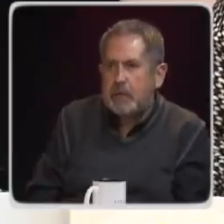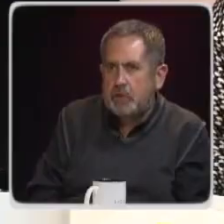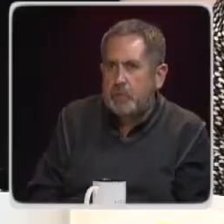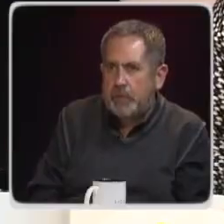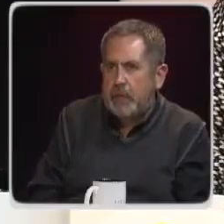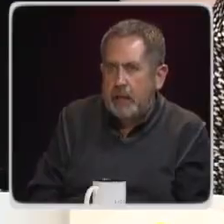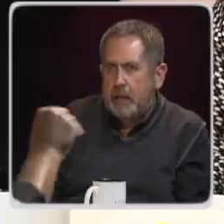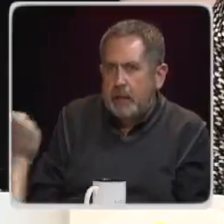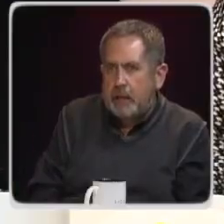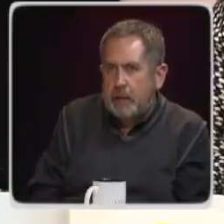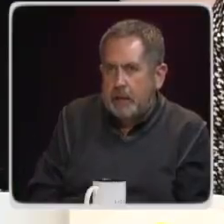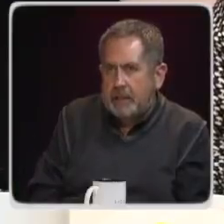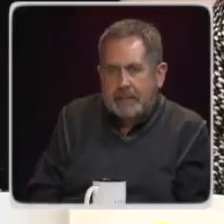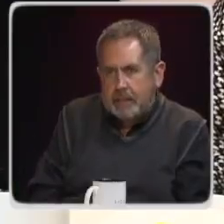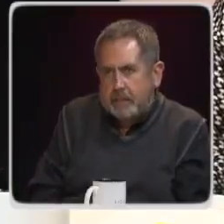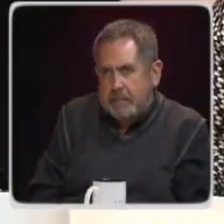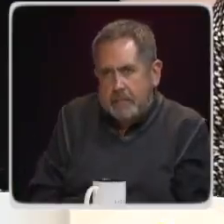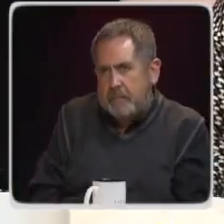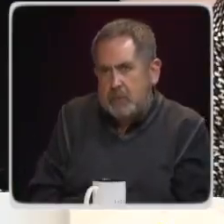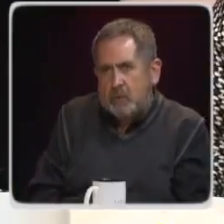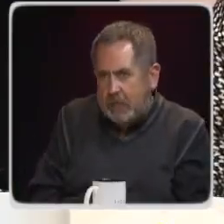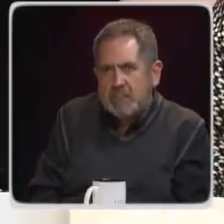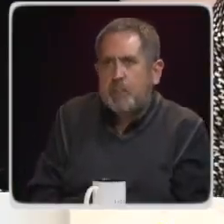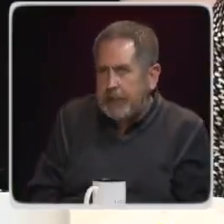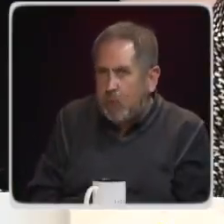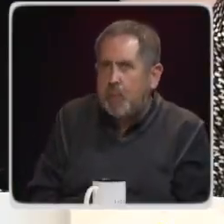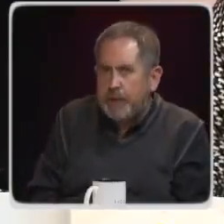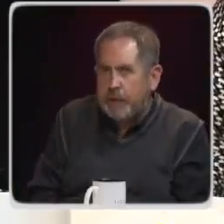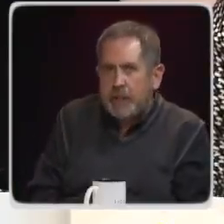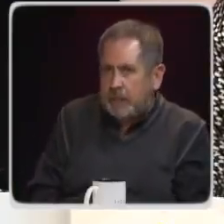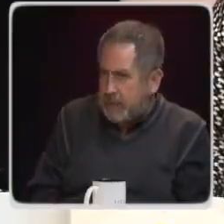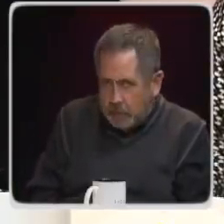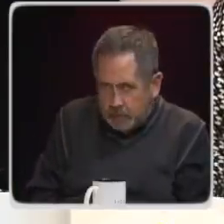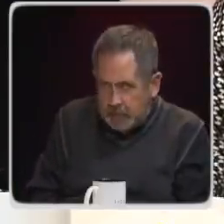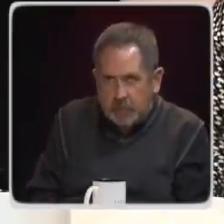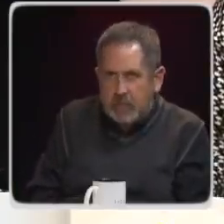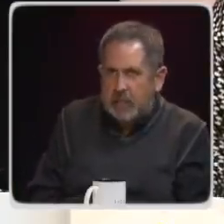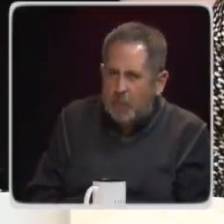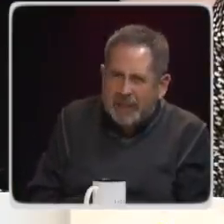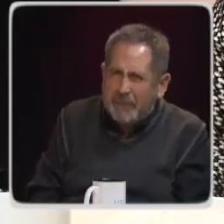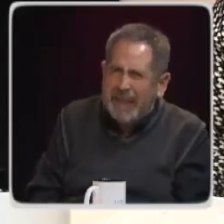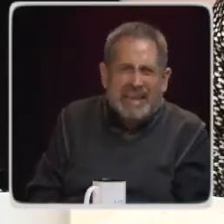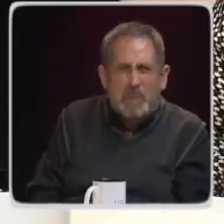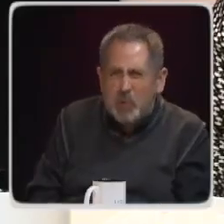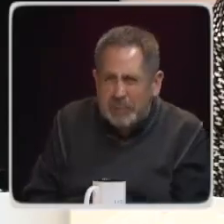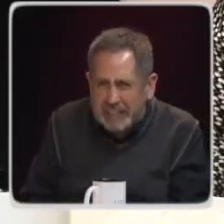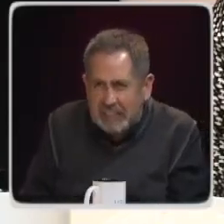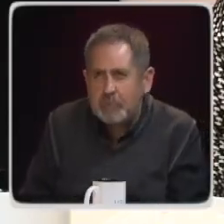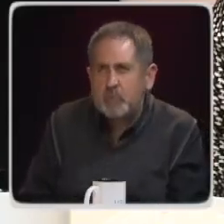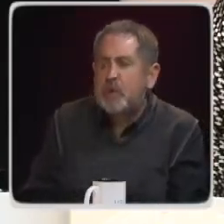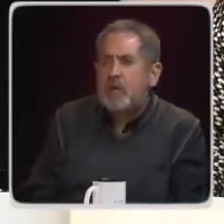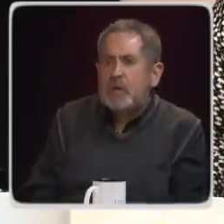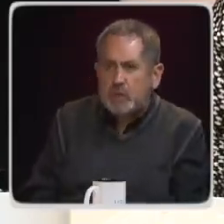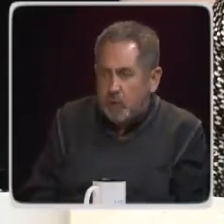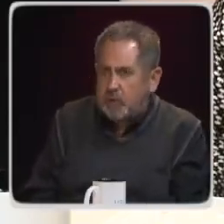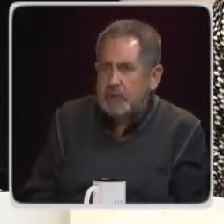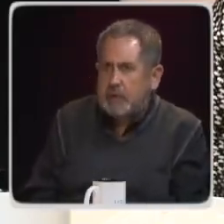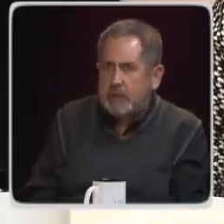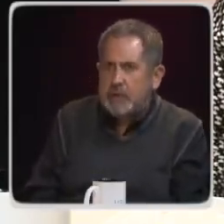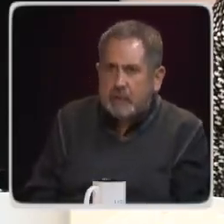no hay la única escuela está muy lejos, si no tengo para el transporte, para el metro, para el pecero. No, quizás van a una